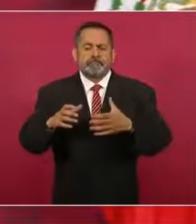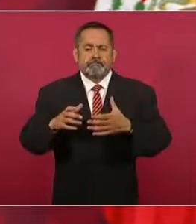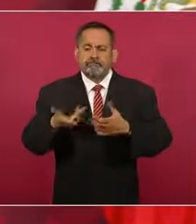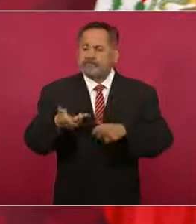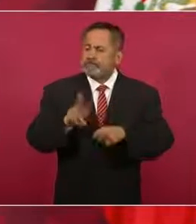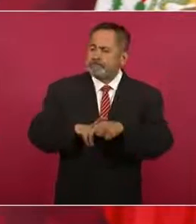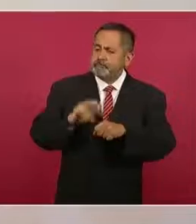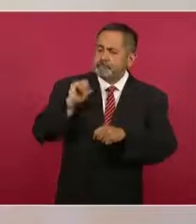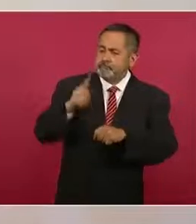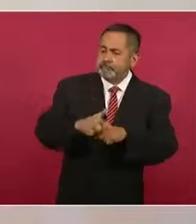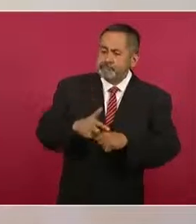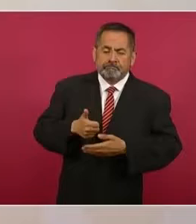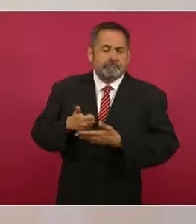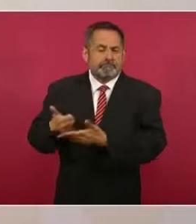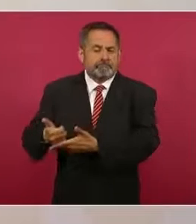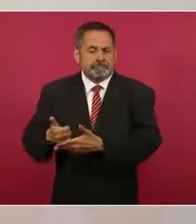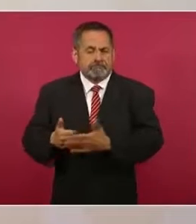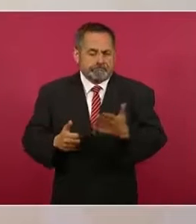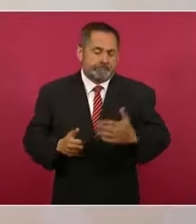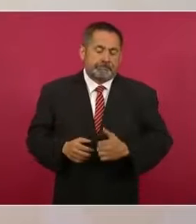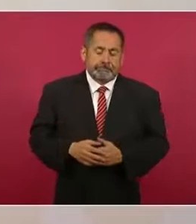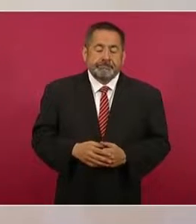social.